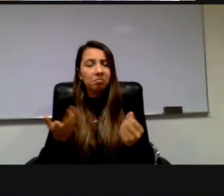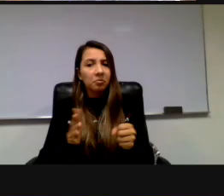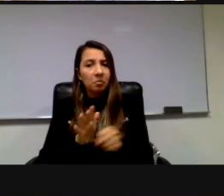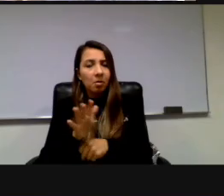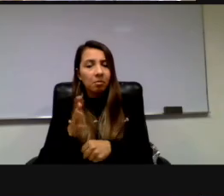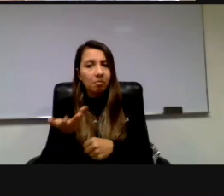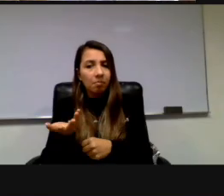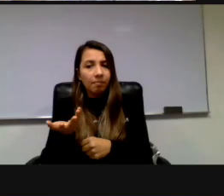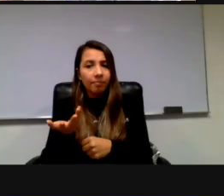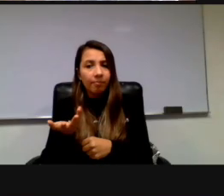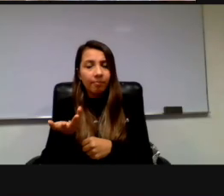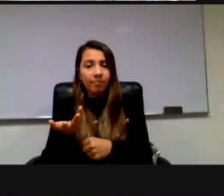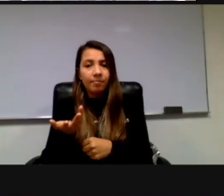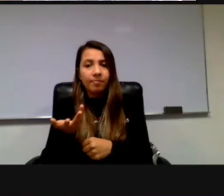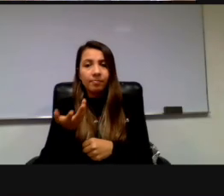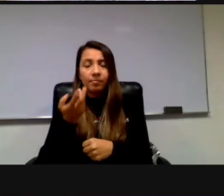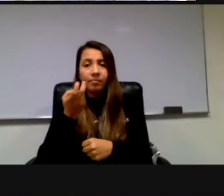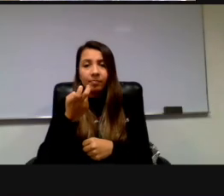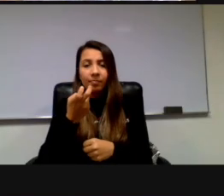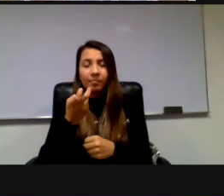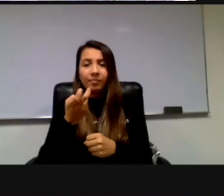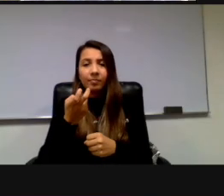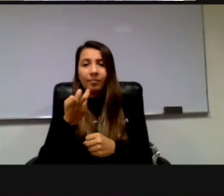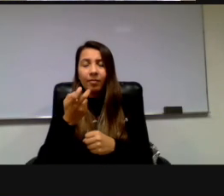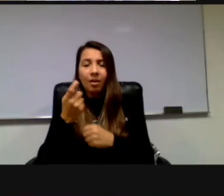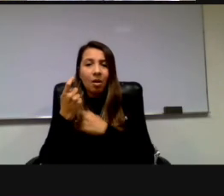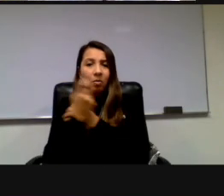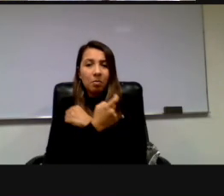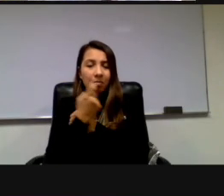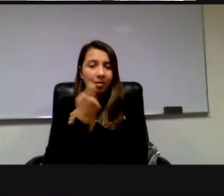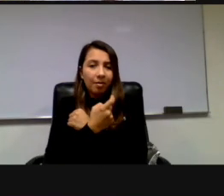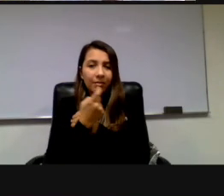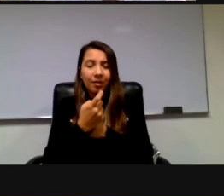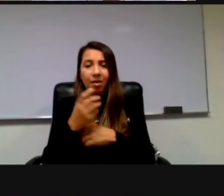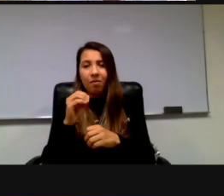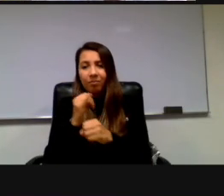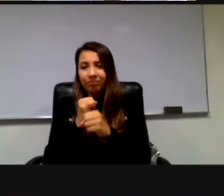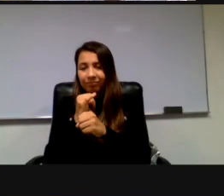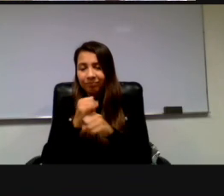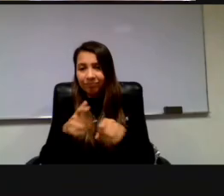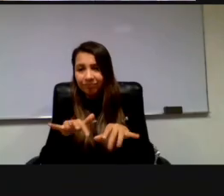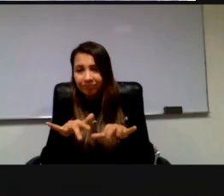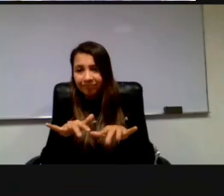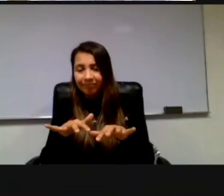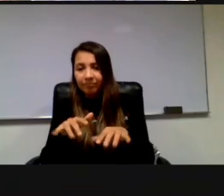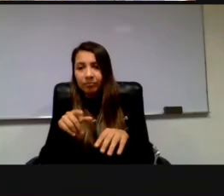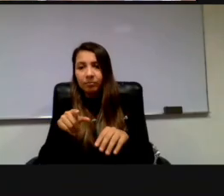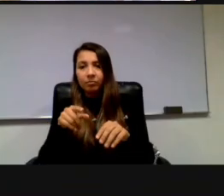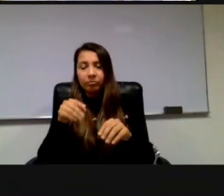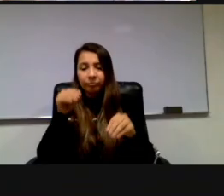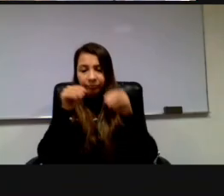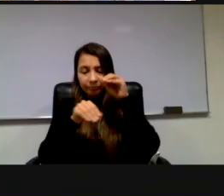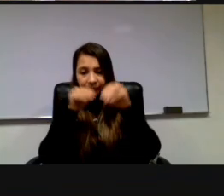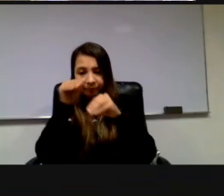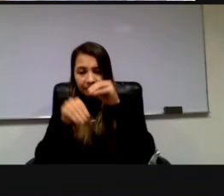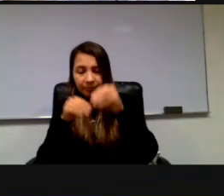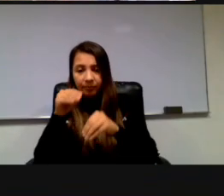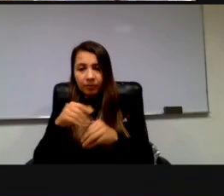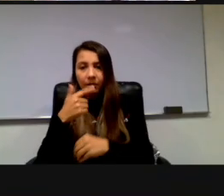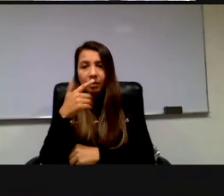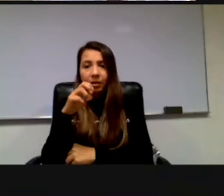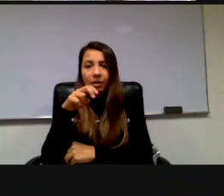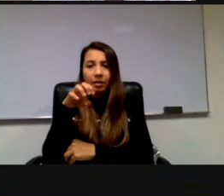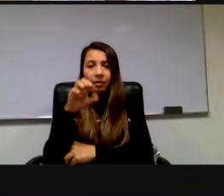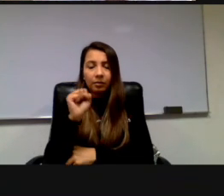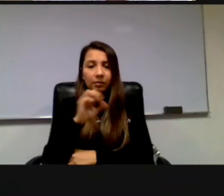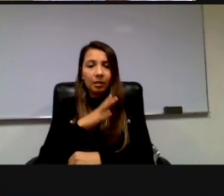estas aproximaciones bioinformáticas automáticas, ¿no? Que me tratan de inferir un conjunto de genes